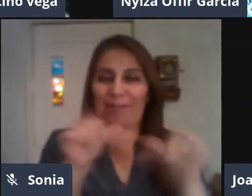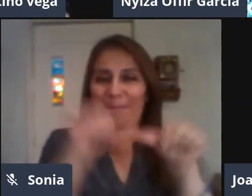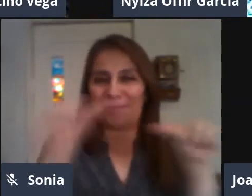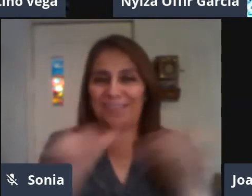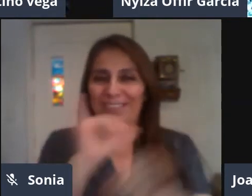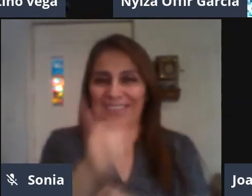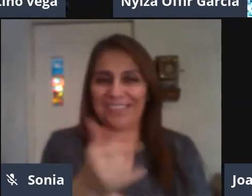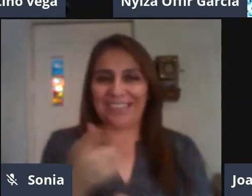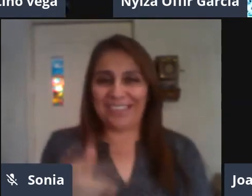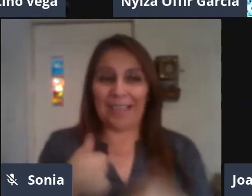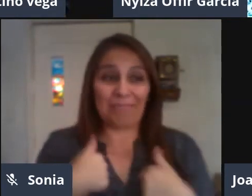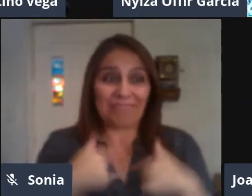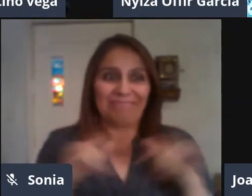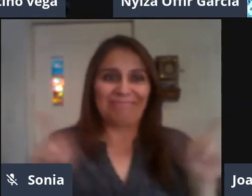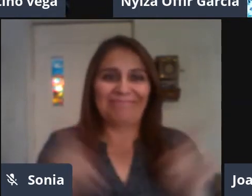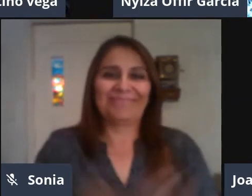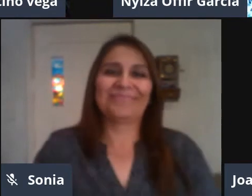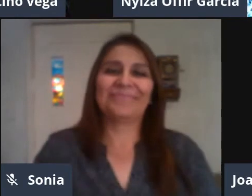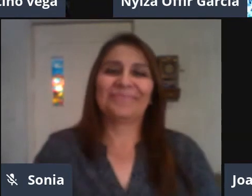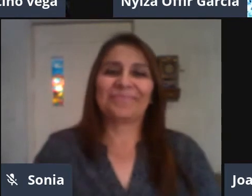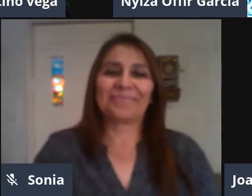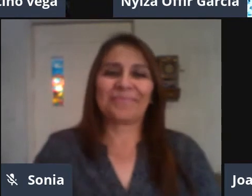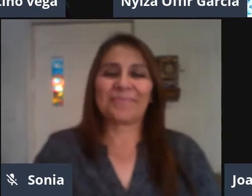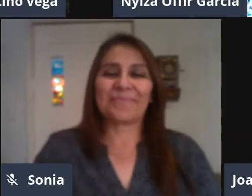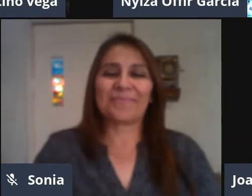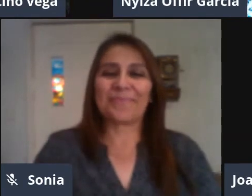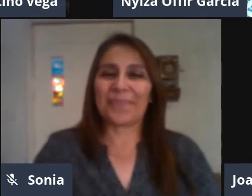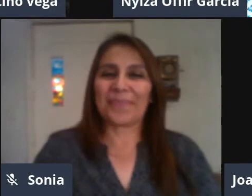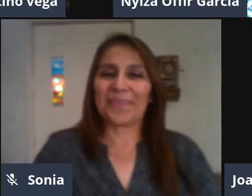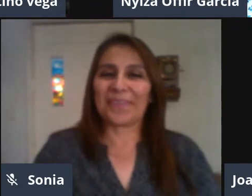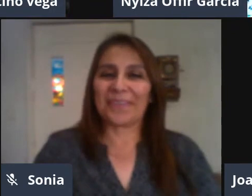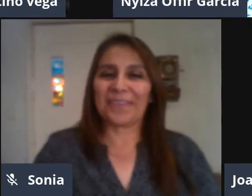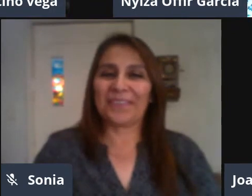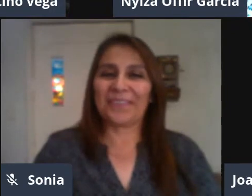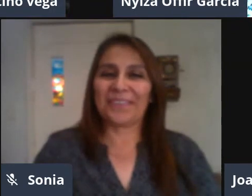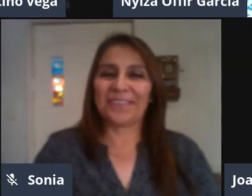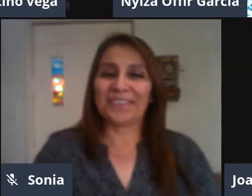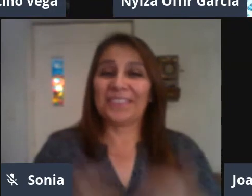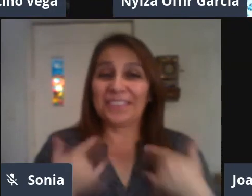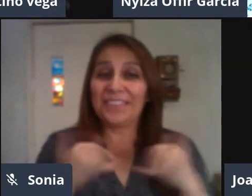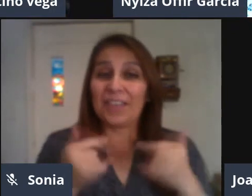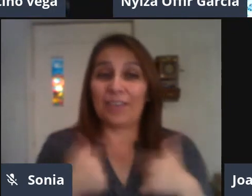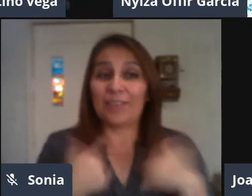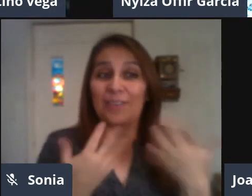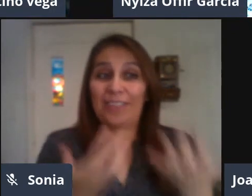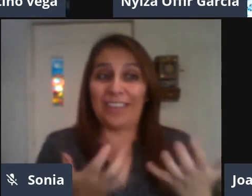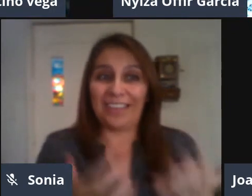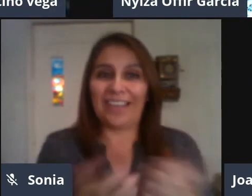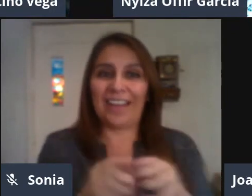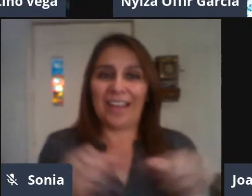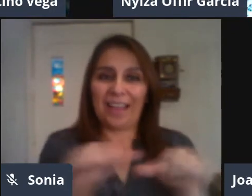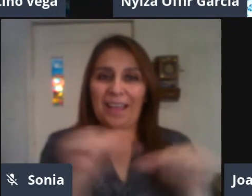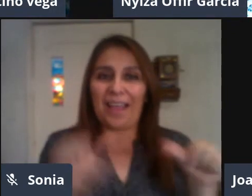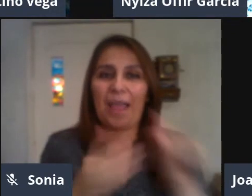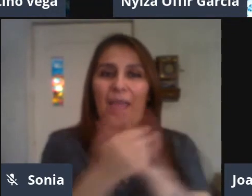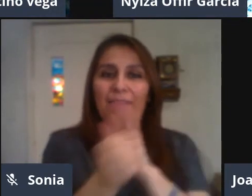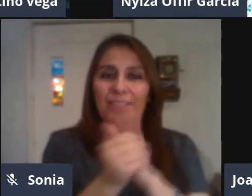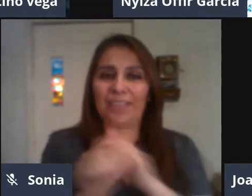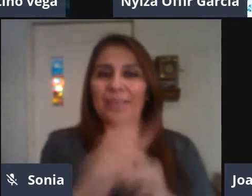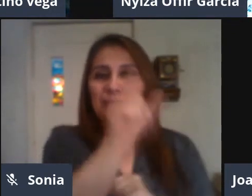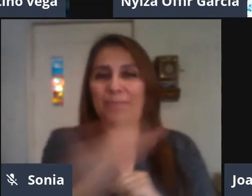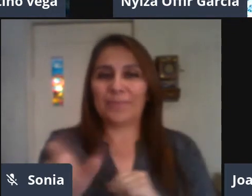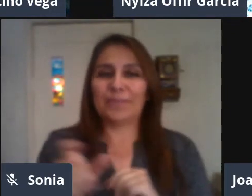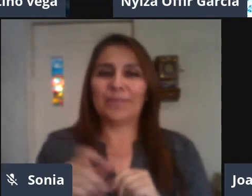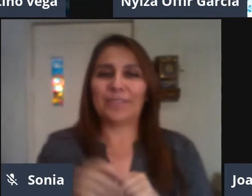ya de entrada ya lo quisiera ya que quisiera uno tener esa habilidad que ustedes tienen para la escritura literaria y